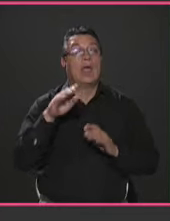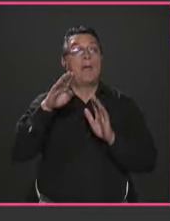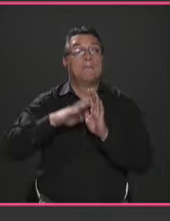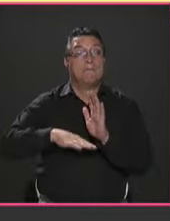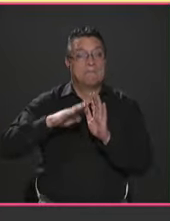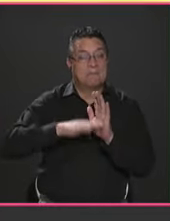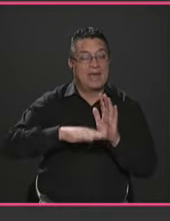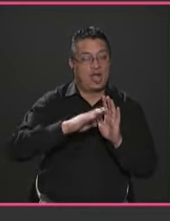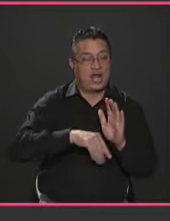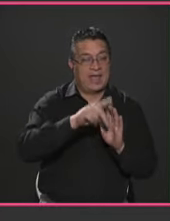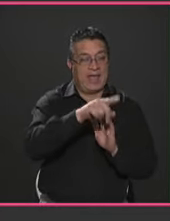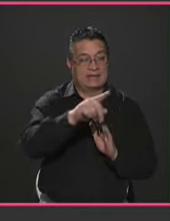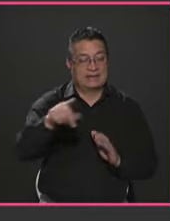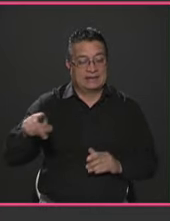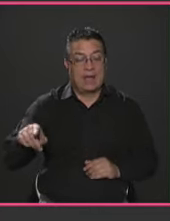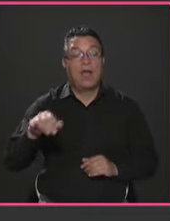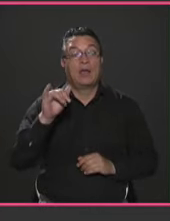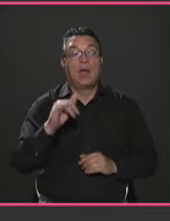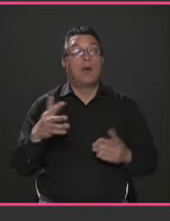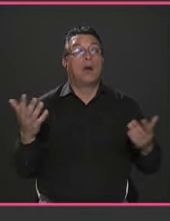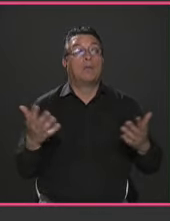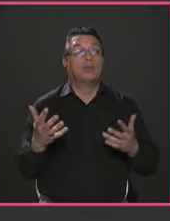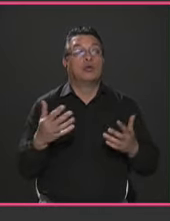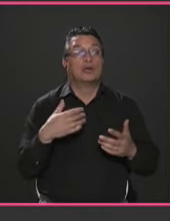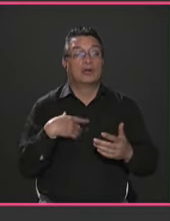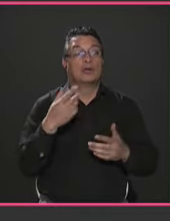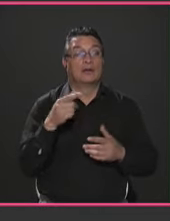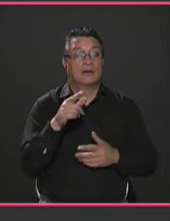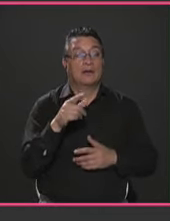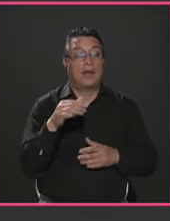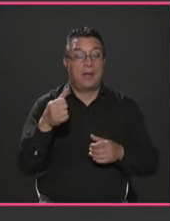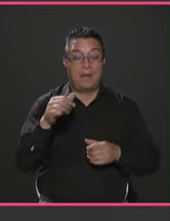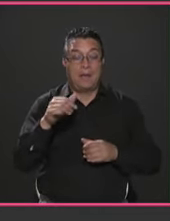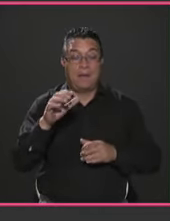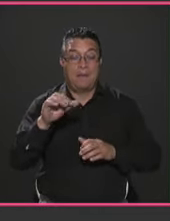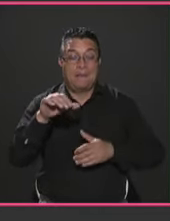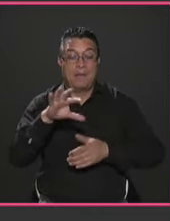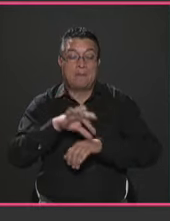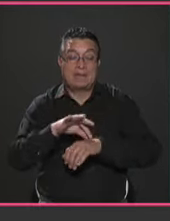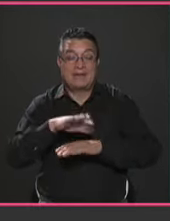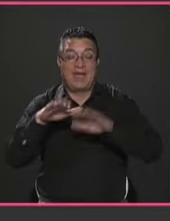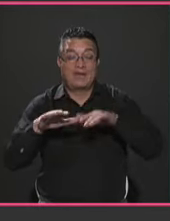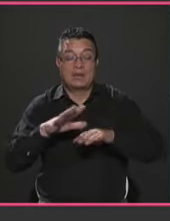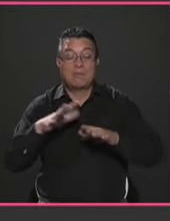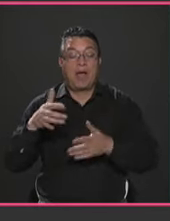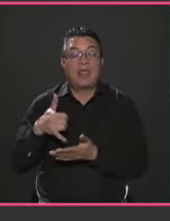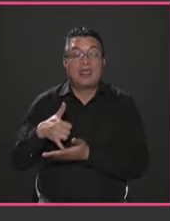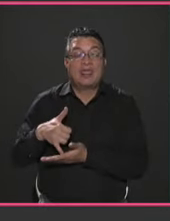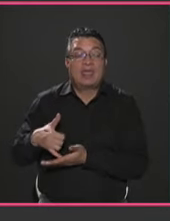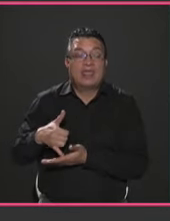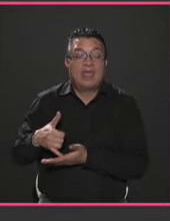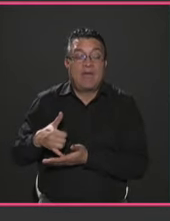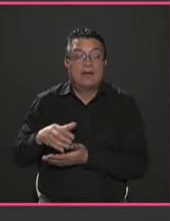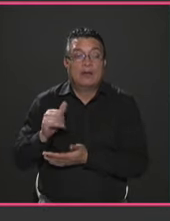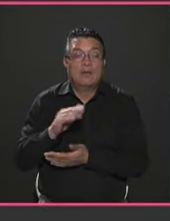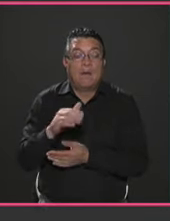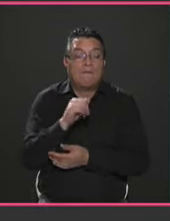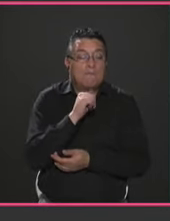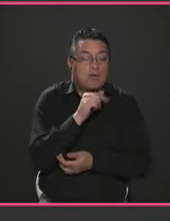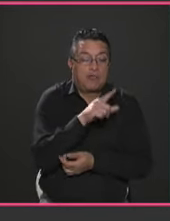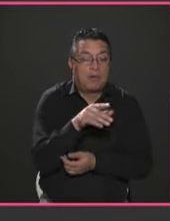minorías por la biotecnología la medicina falla en proteger a los más débiles y a los más